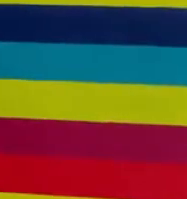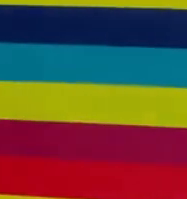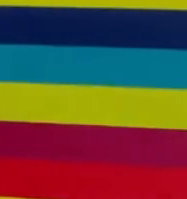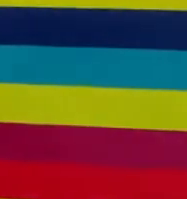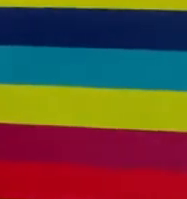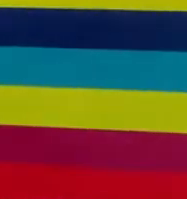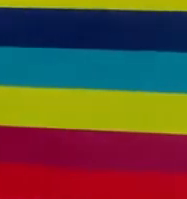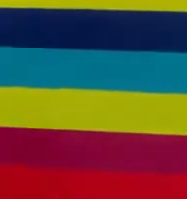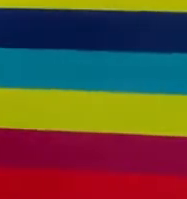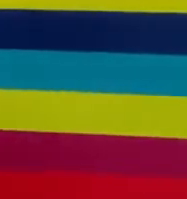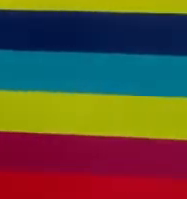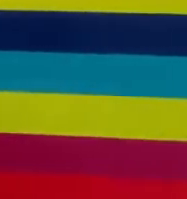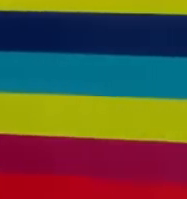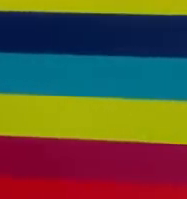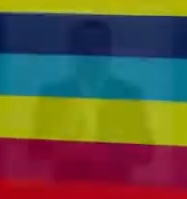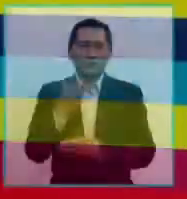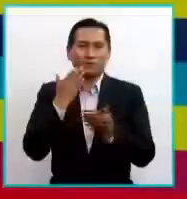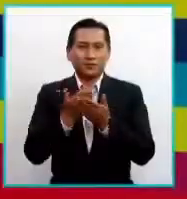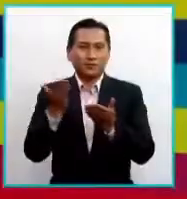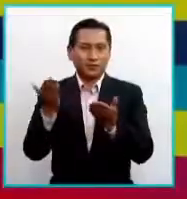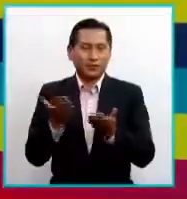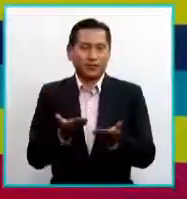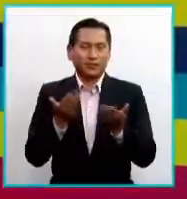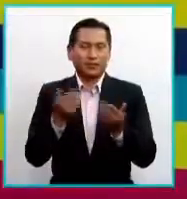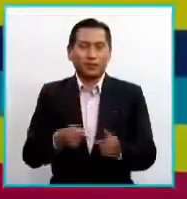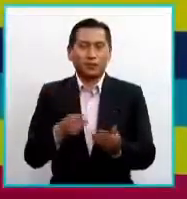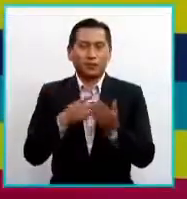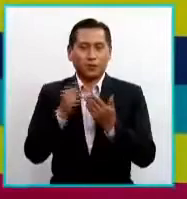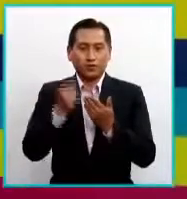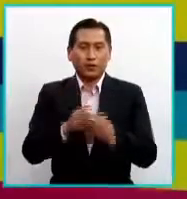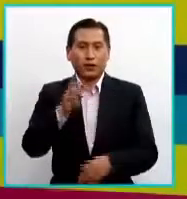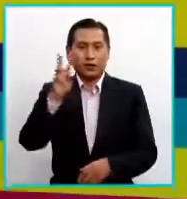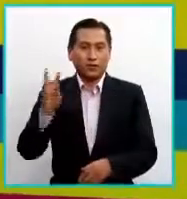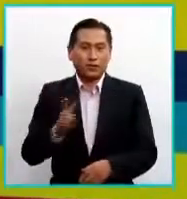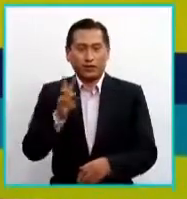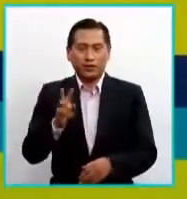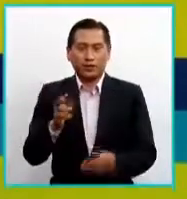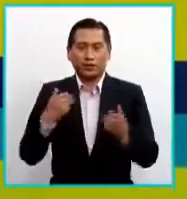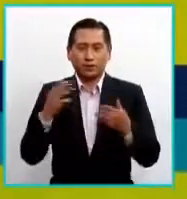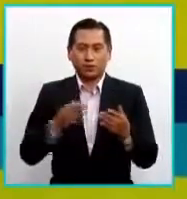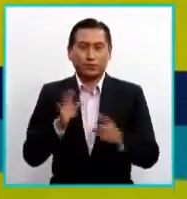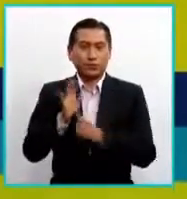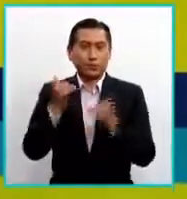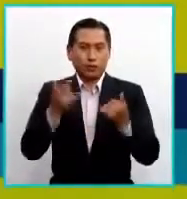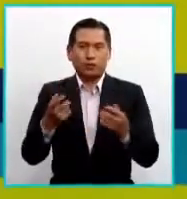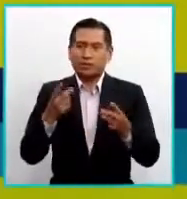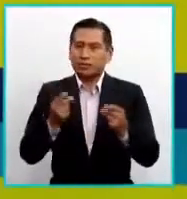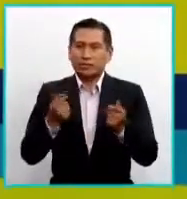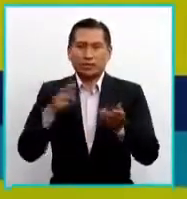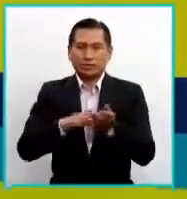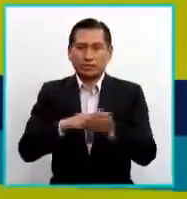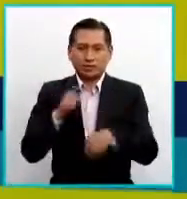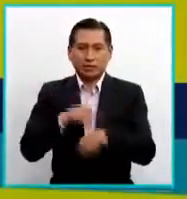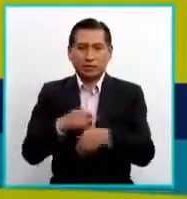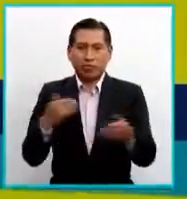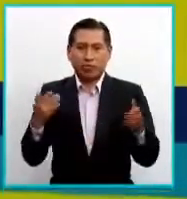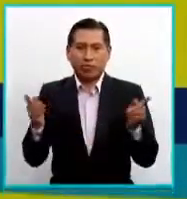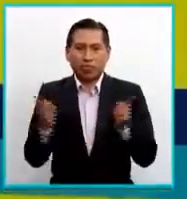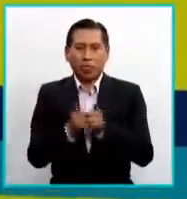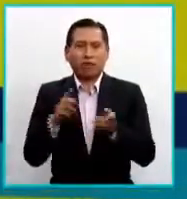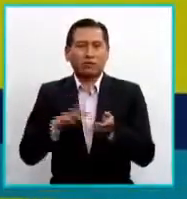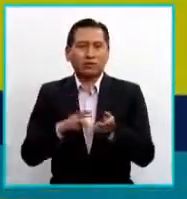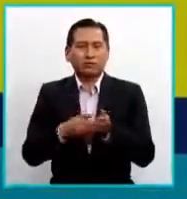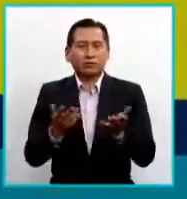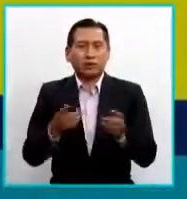que pasan en vivo, muy buenas tardes, bienvenidos a nuestro programa de viernes con música en vivo. Hoy tengo que correr porque el tiempo se nos ha reducido un